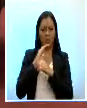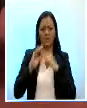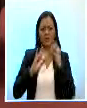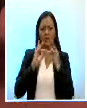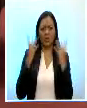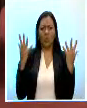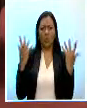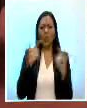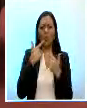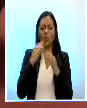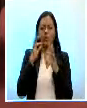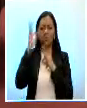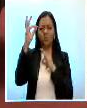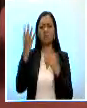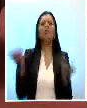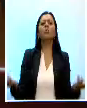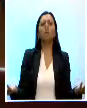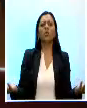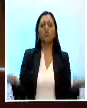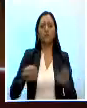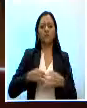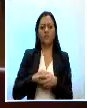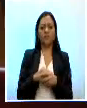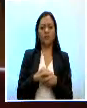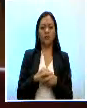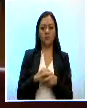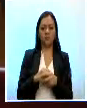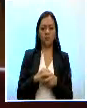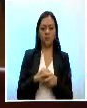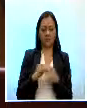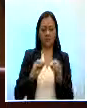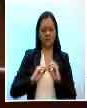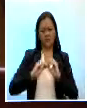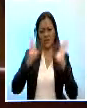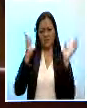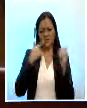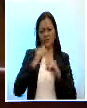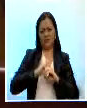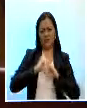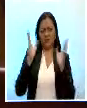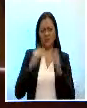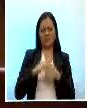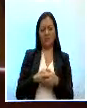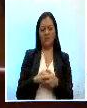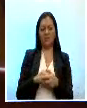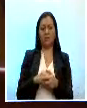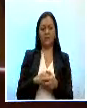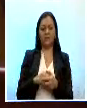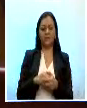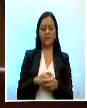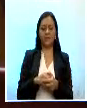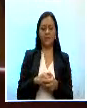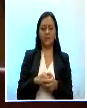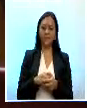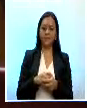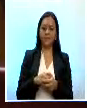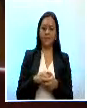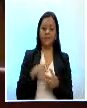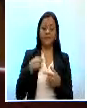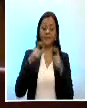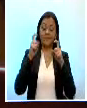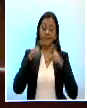reales de estas proyecciones. Lo que queda claro es de que,